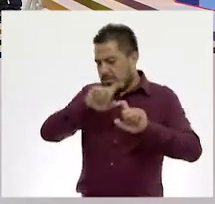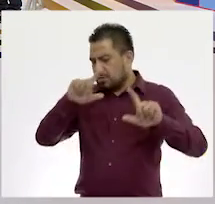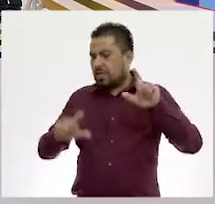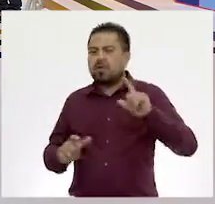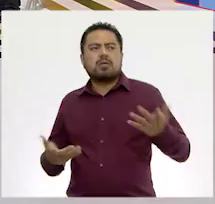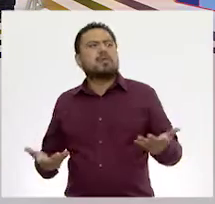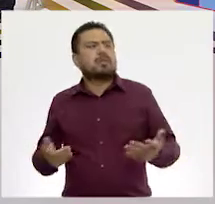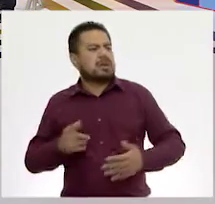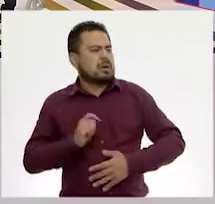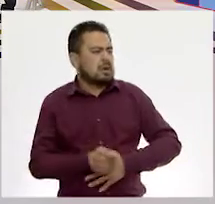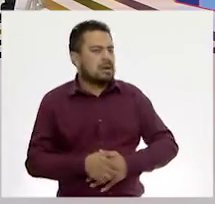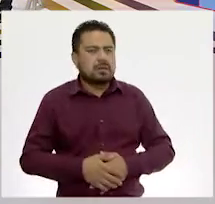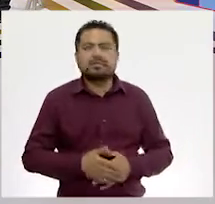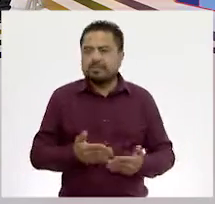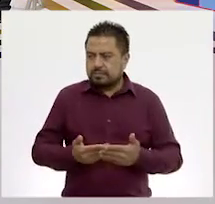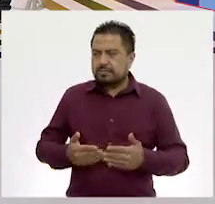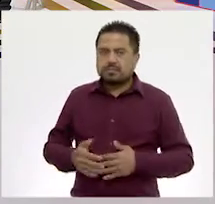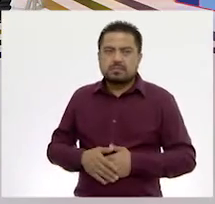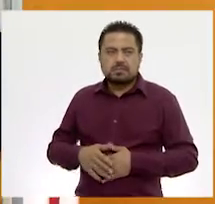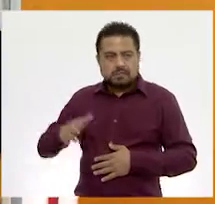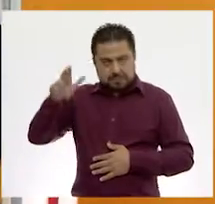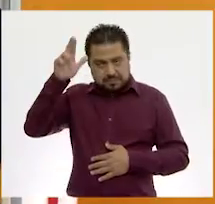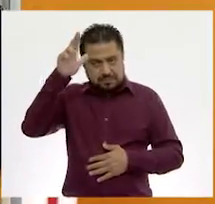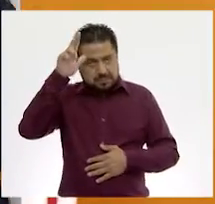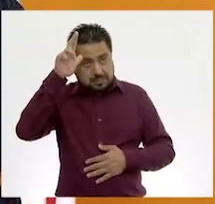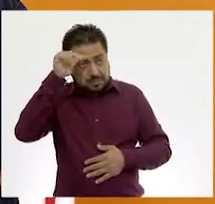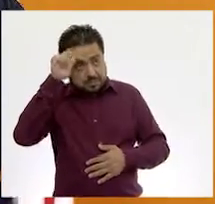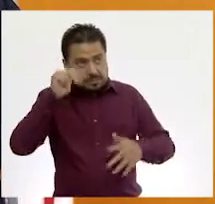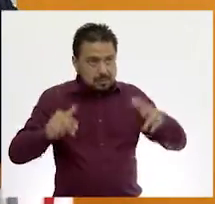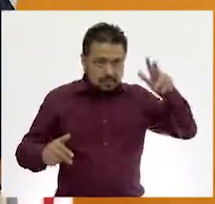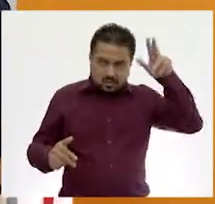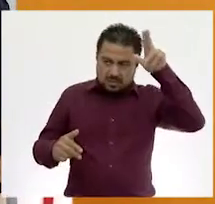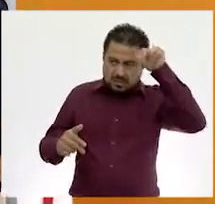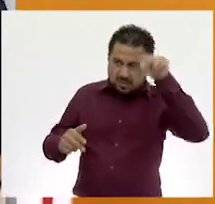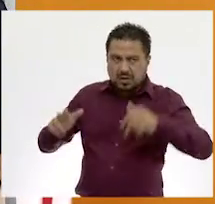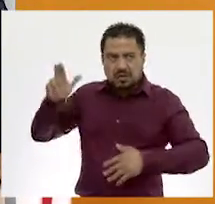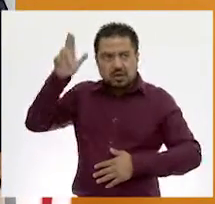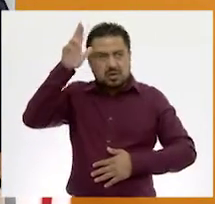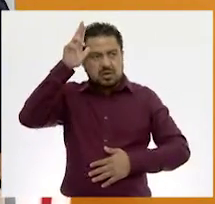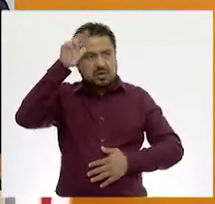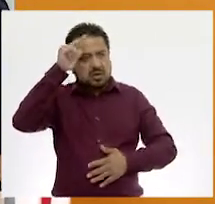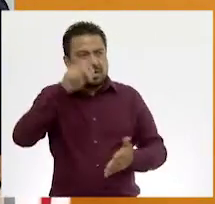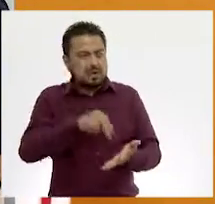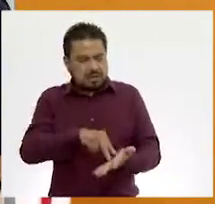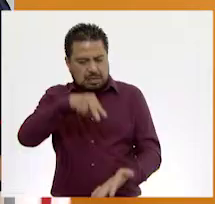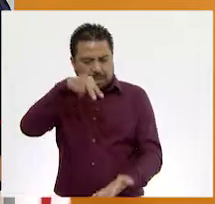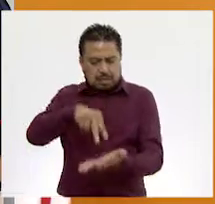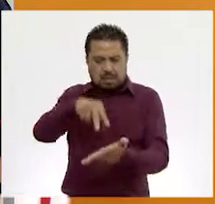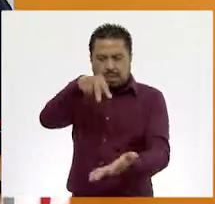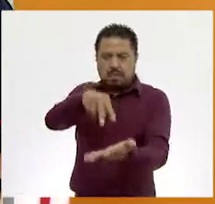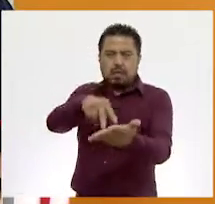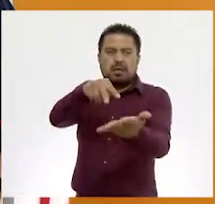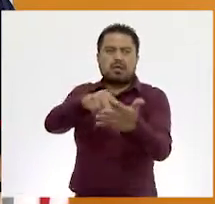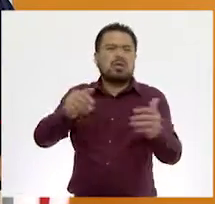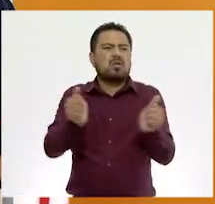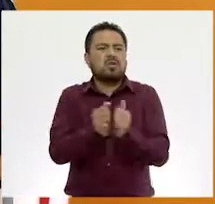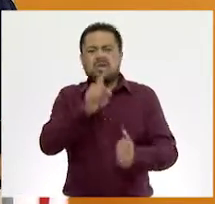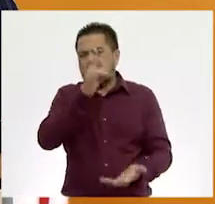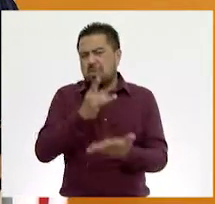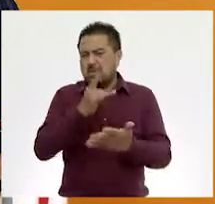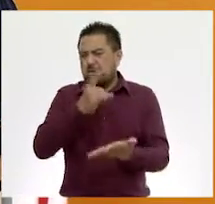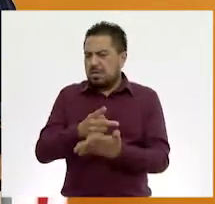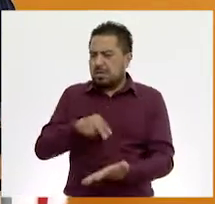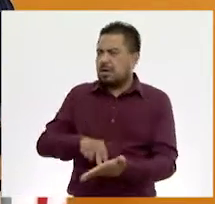qué? Adelante. Conejito, conejito, conejito saltarín, con un